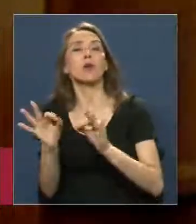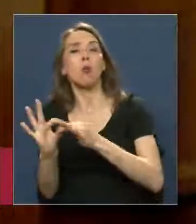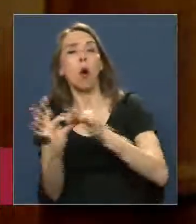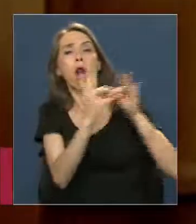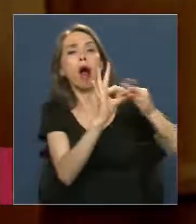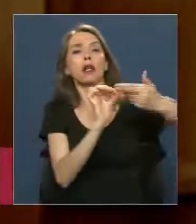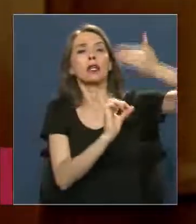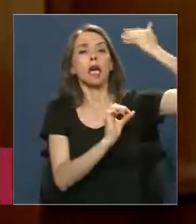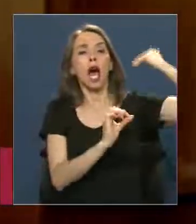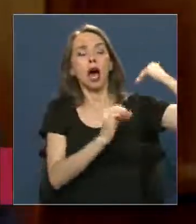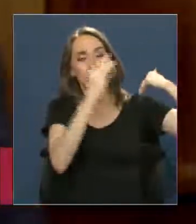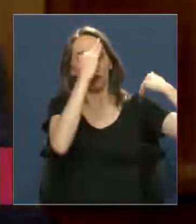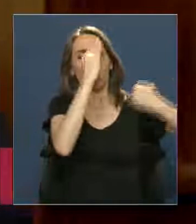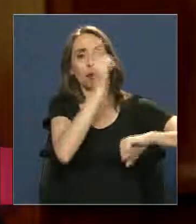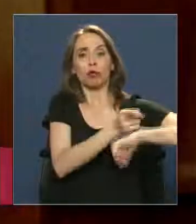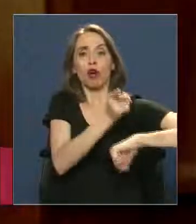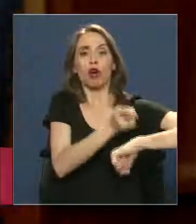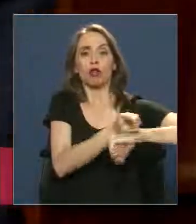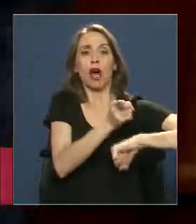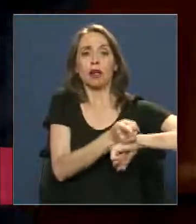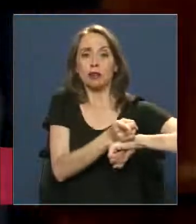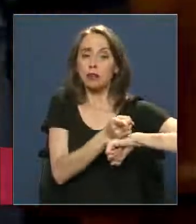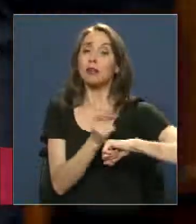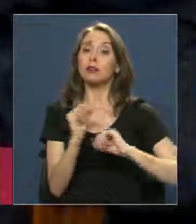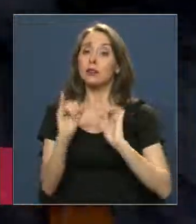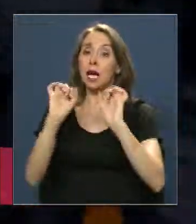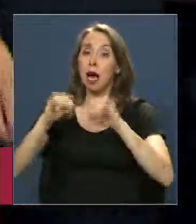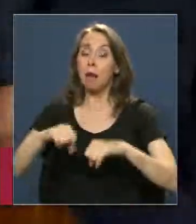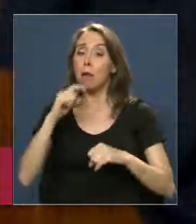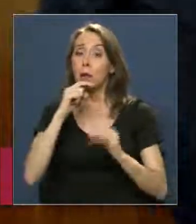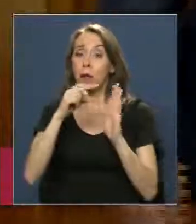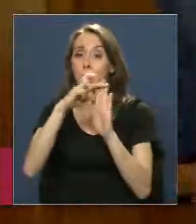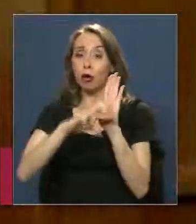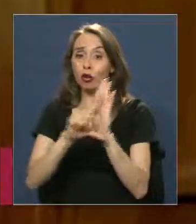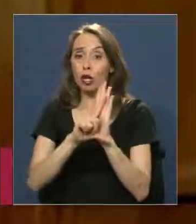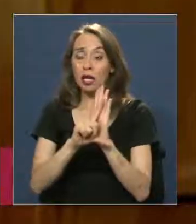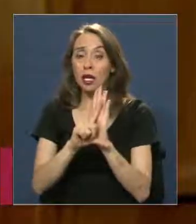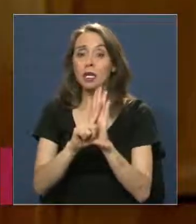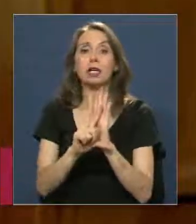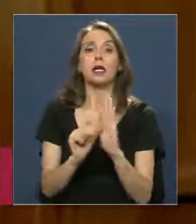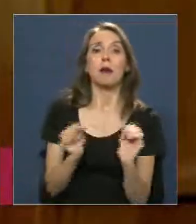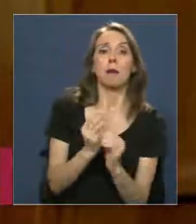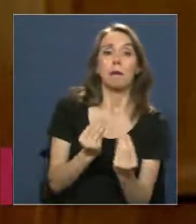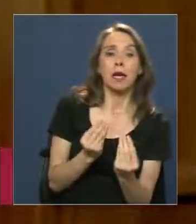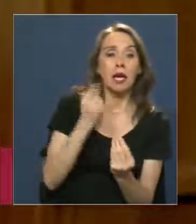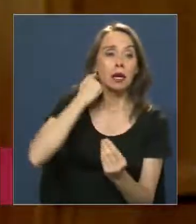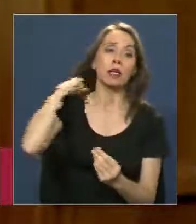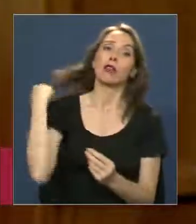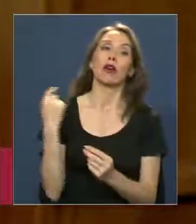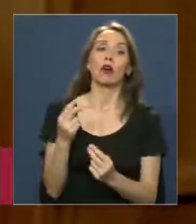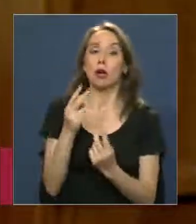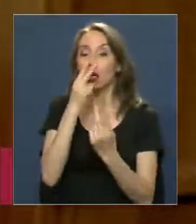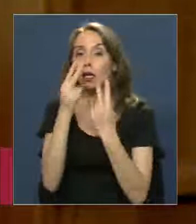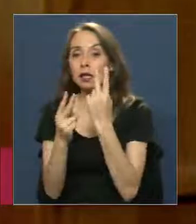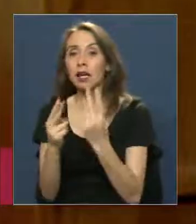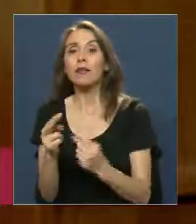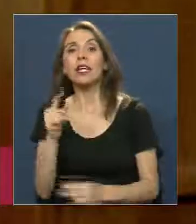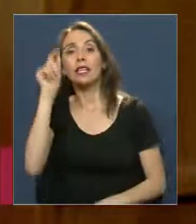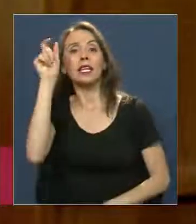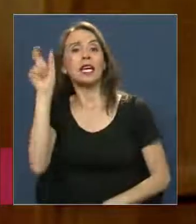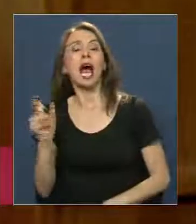totalitaria. Yo creo que si se aprueba esta ley, puede ocurrir que ante el temor de que se interprete una práctica como